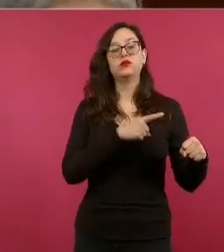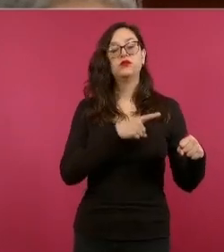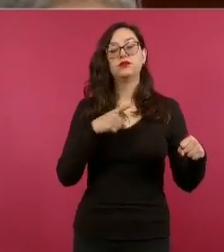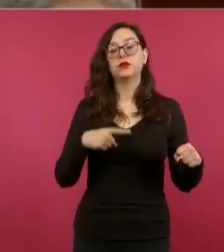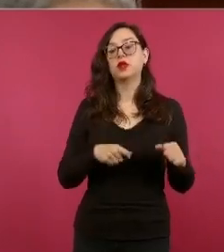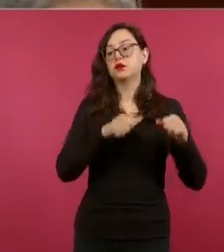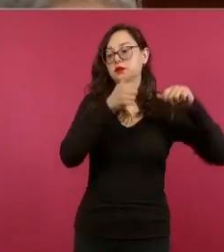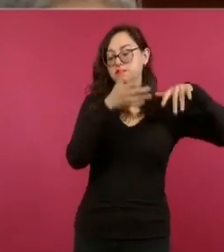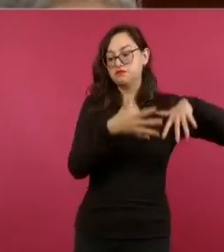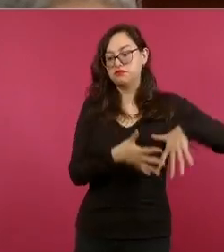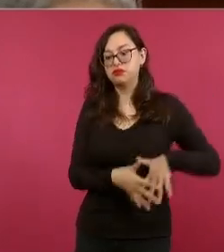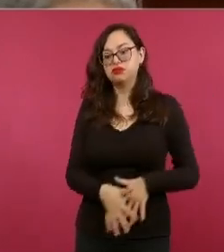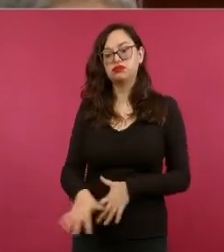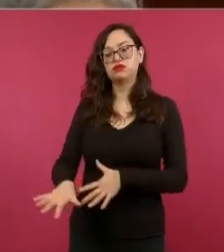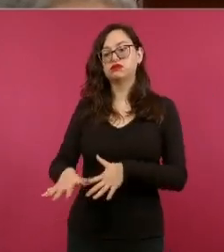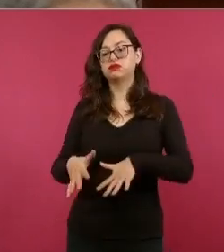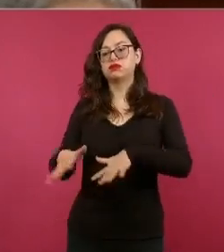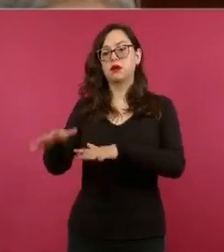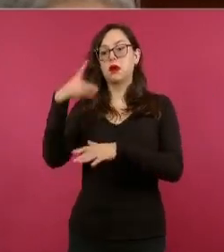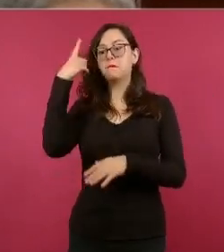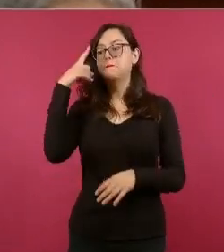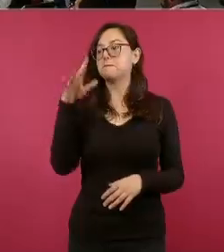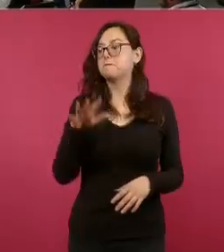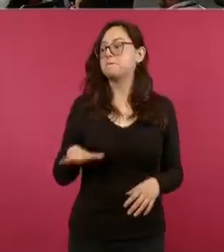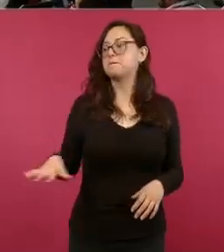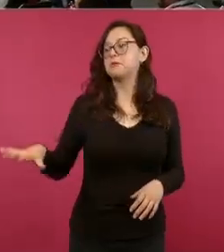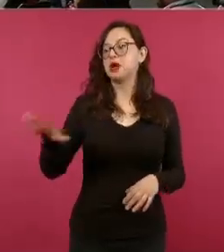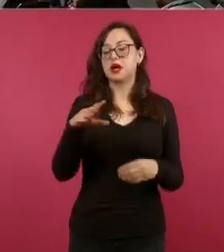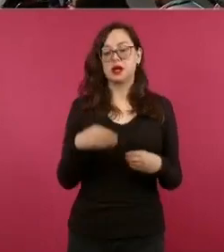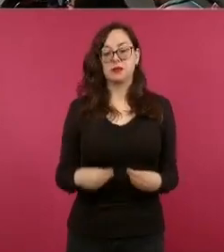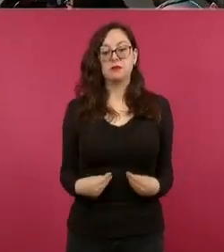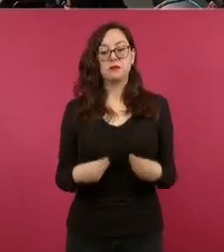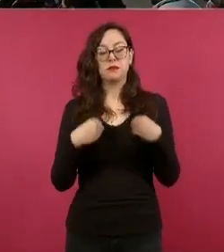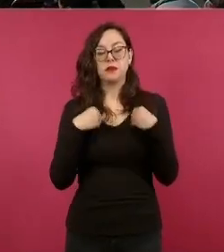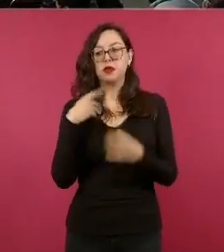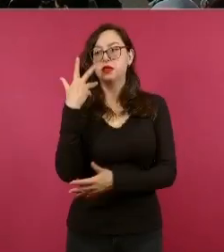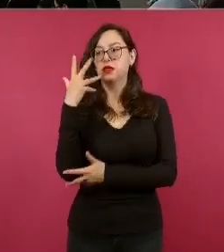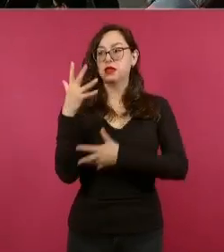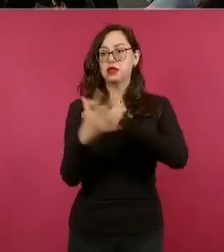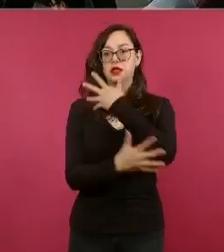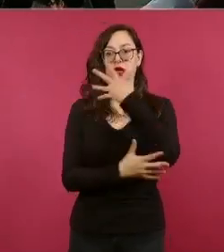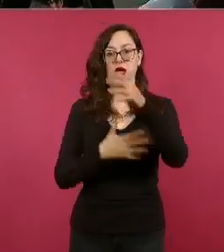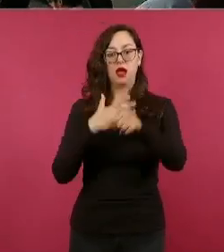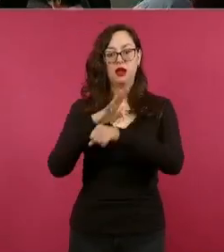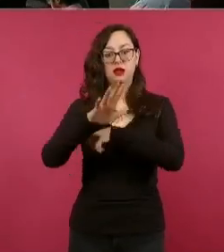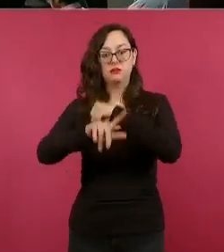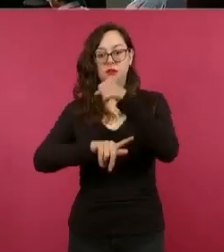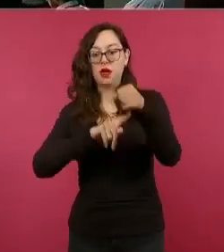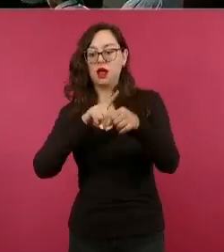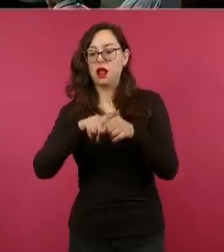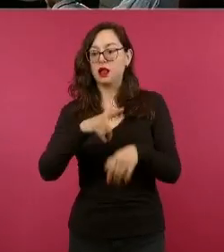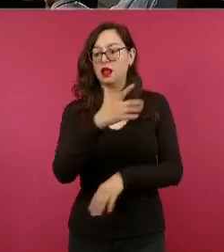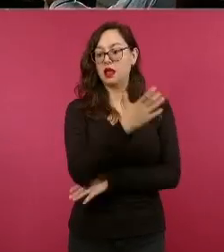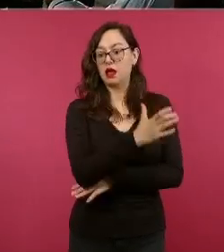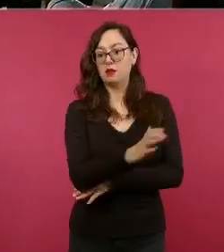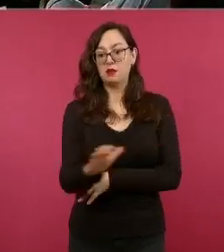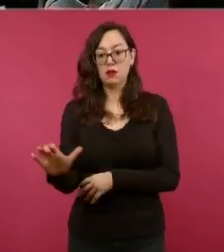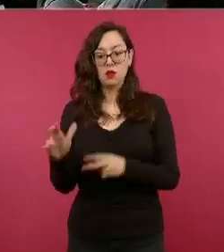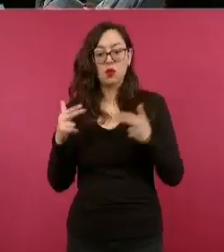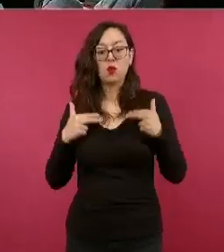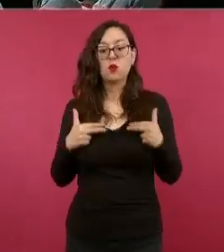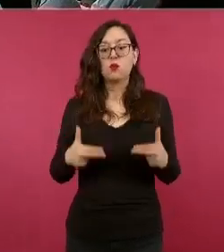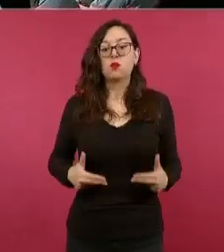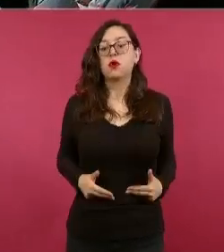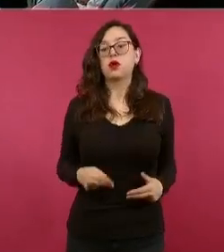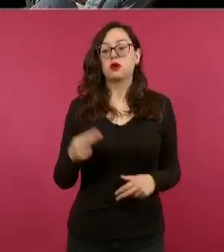da vida a la flora, la fauna y la agricultura, pero sobre todo al ser humano. Así lo da a conocer el